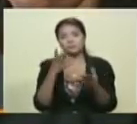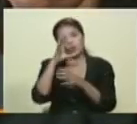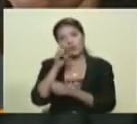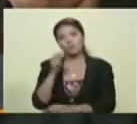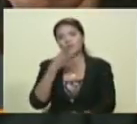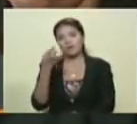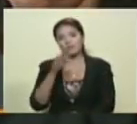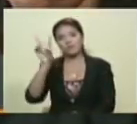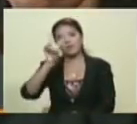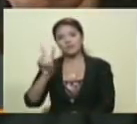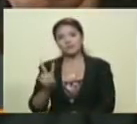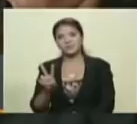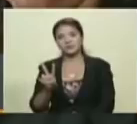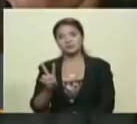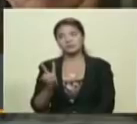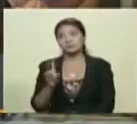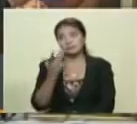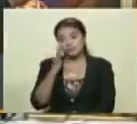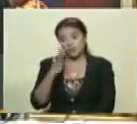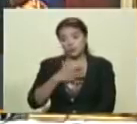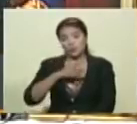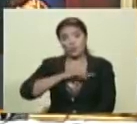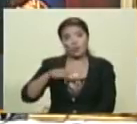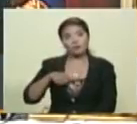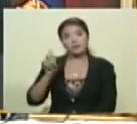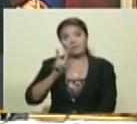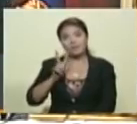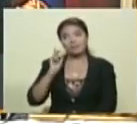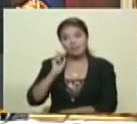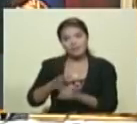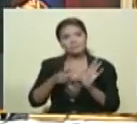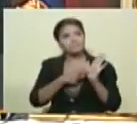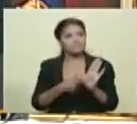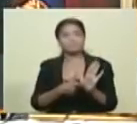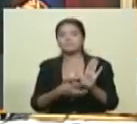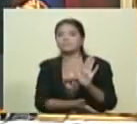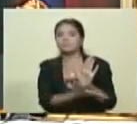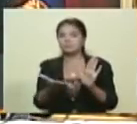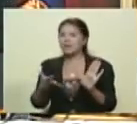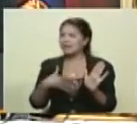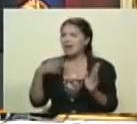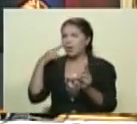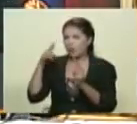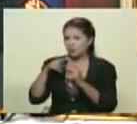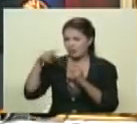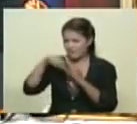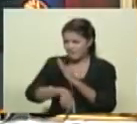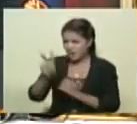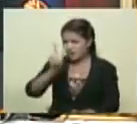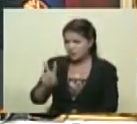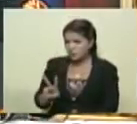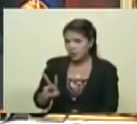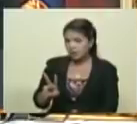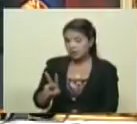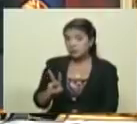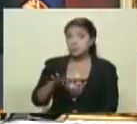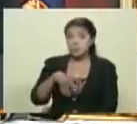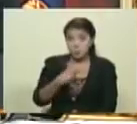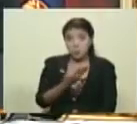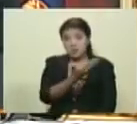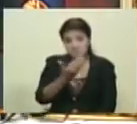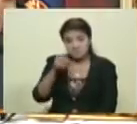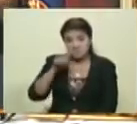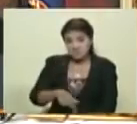Venezuela y creo que nuestra verdad debe multiplicarse. El que quiera conocer la verdad de Venezuela y tenga las posibilidades de